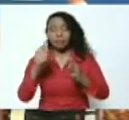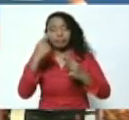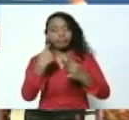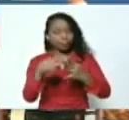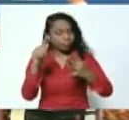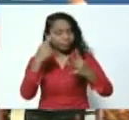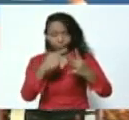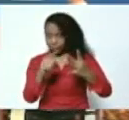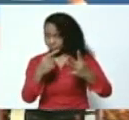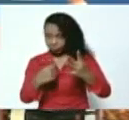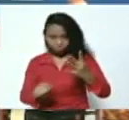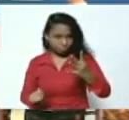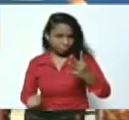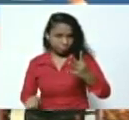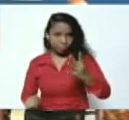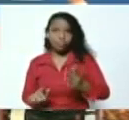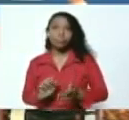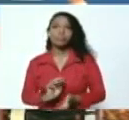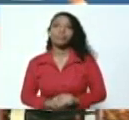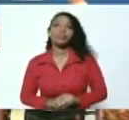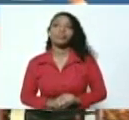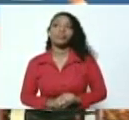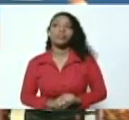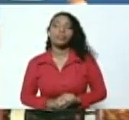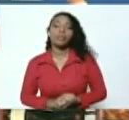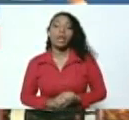etcétera. Y por eso